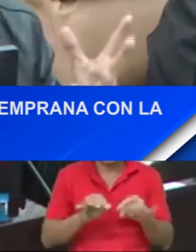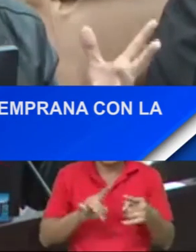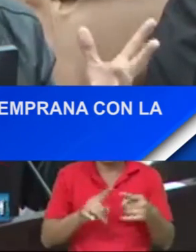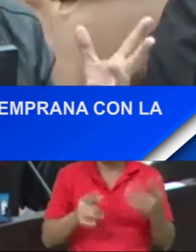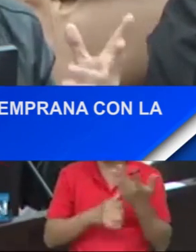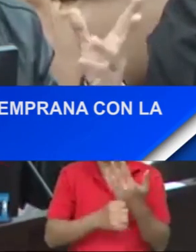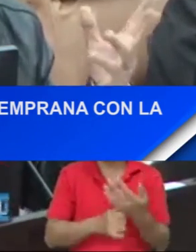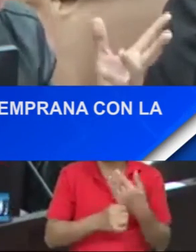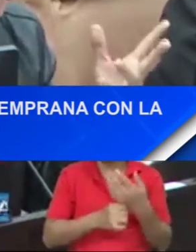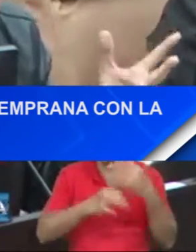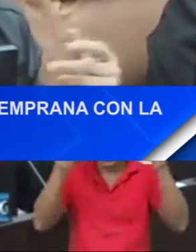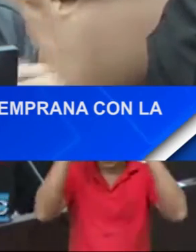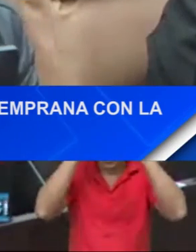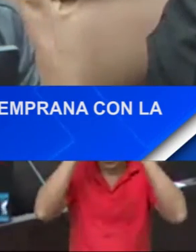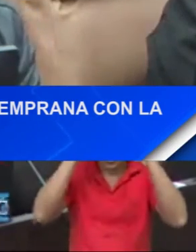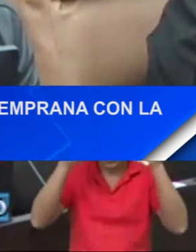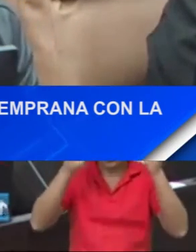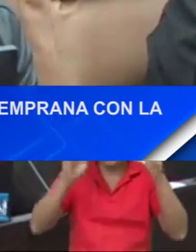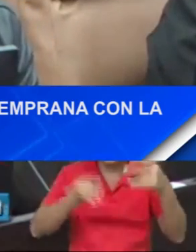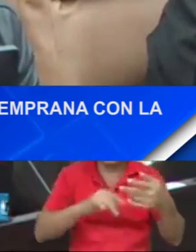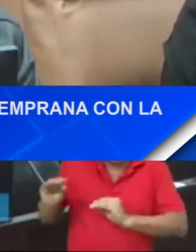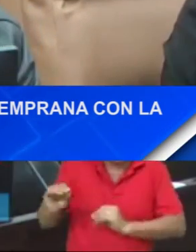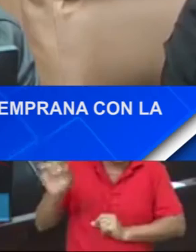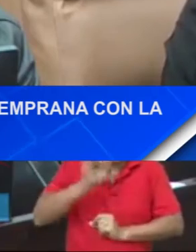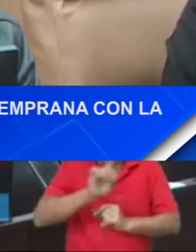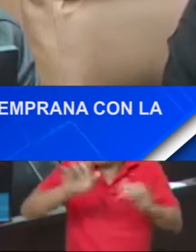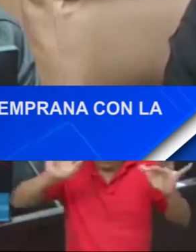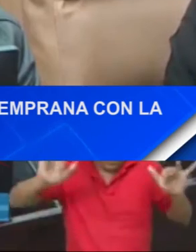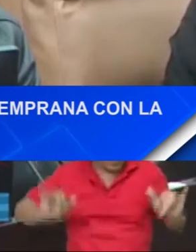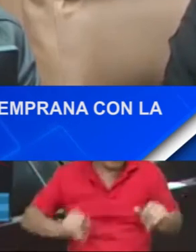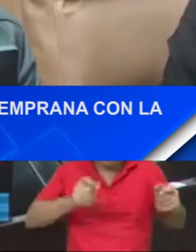la carne bovina y sus despojos.